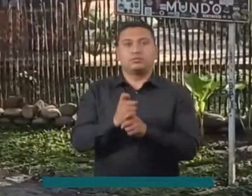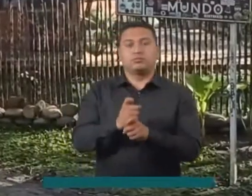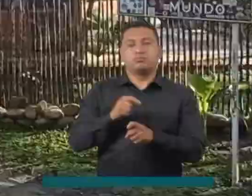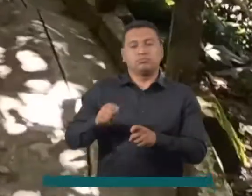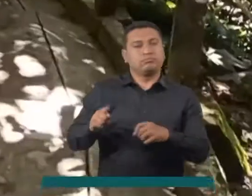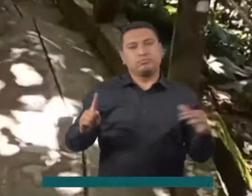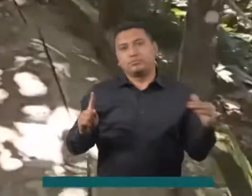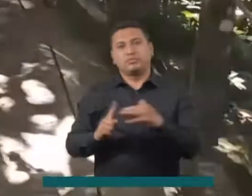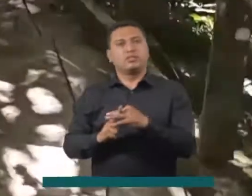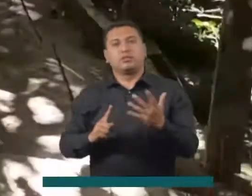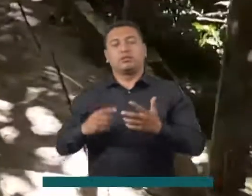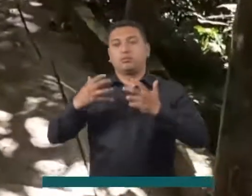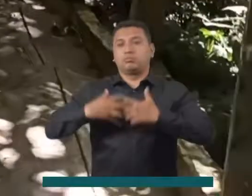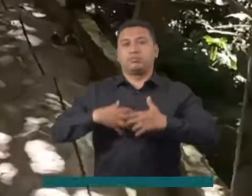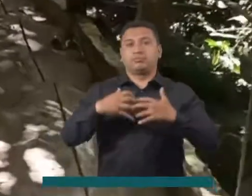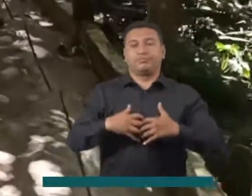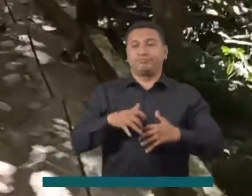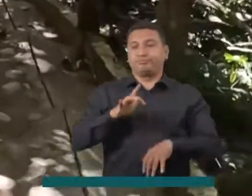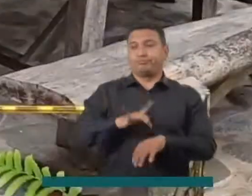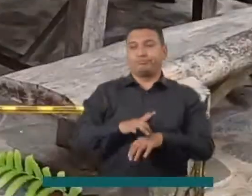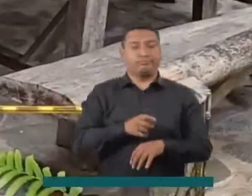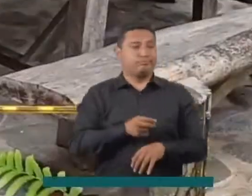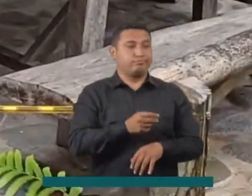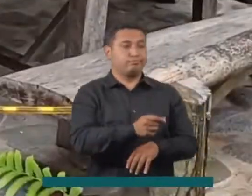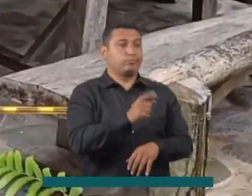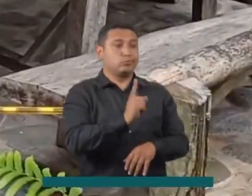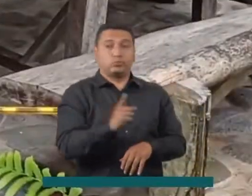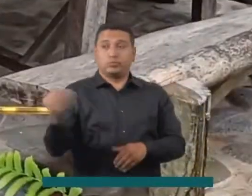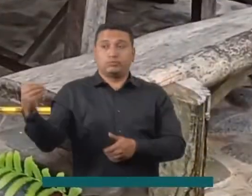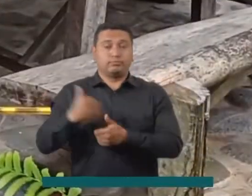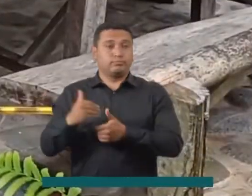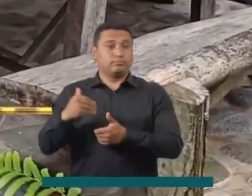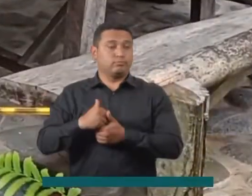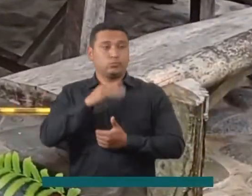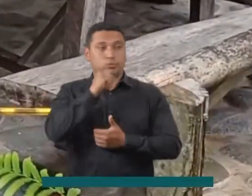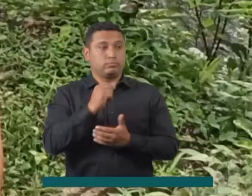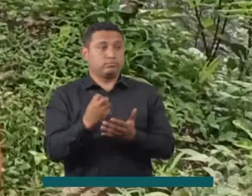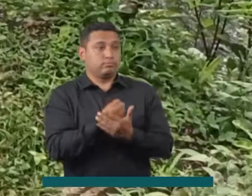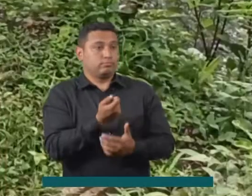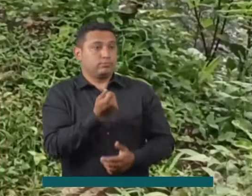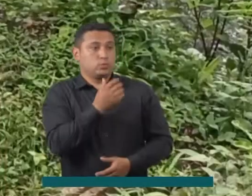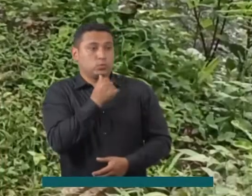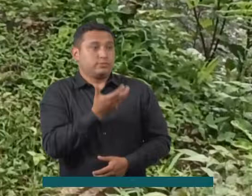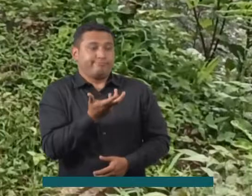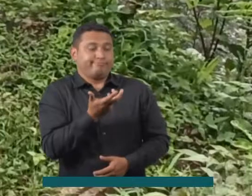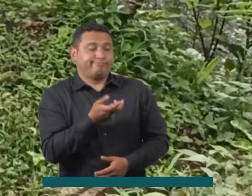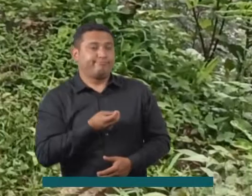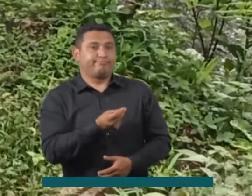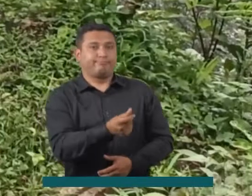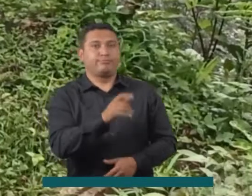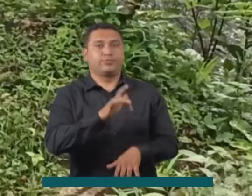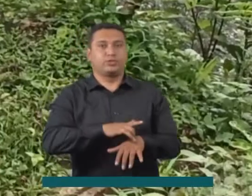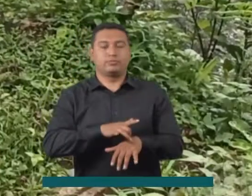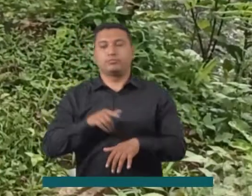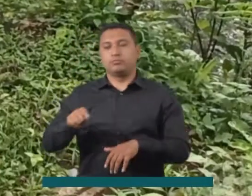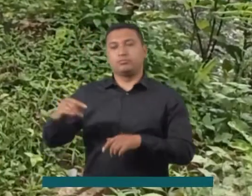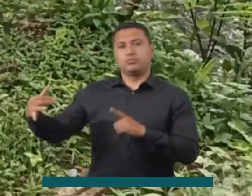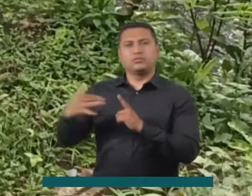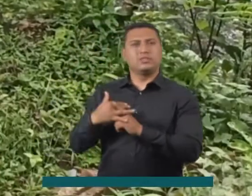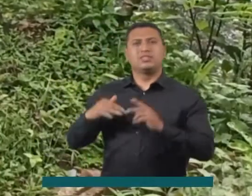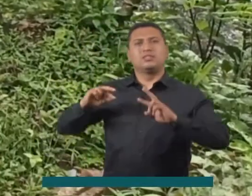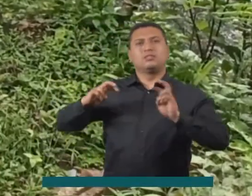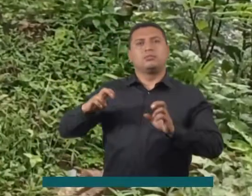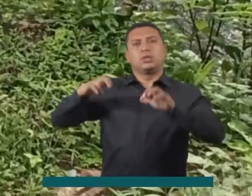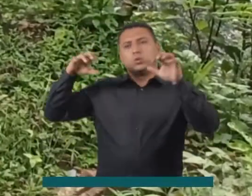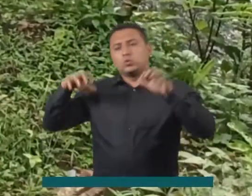empresas del sector que tienen que despedir trabajadores y guías turísticos por falta de visitantes. Hemos sido muy afectados en cuanto al tema de